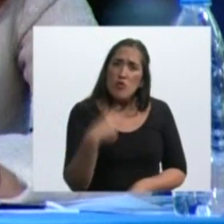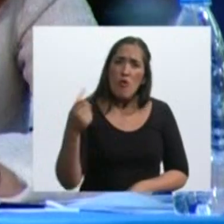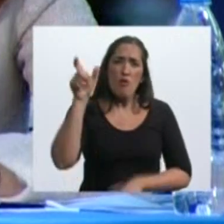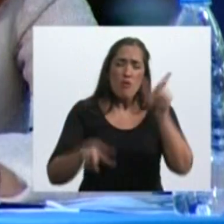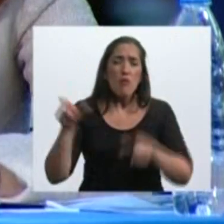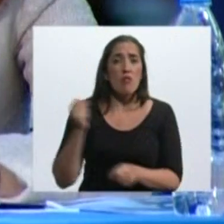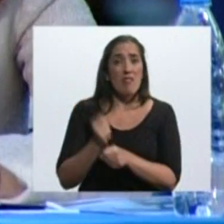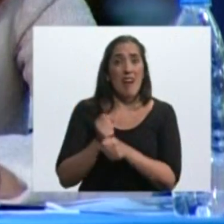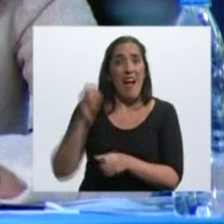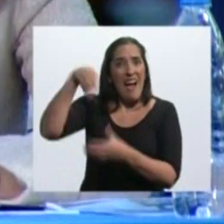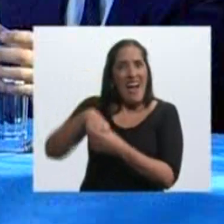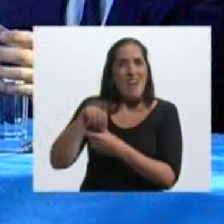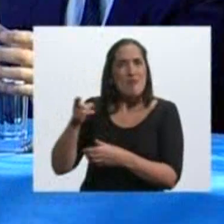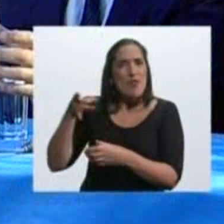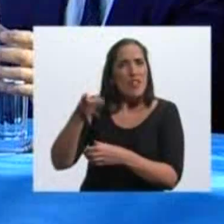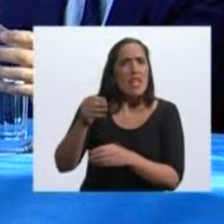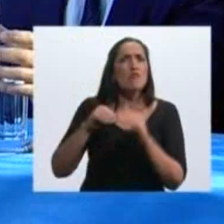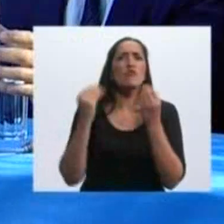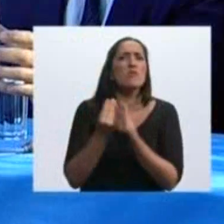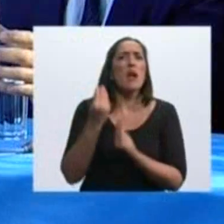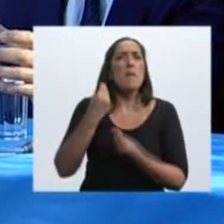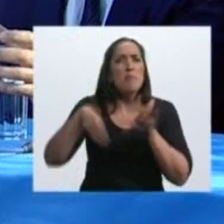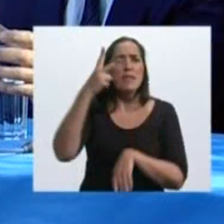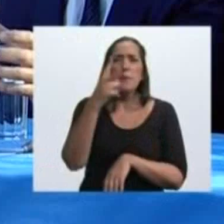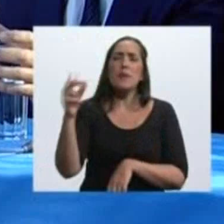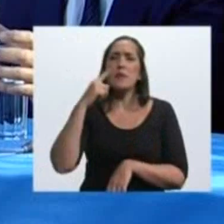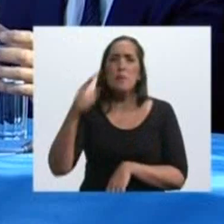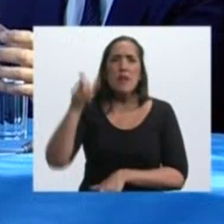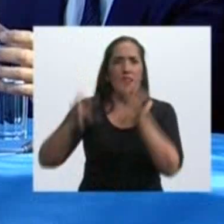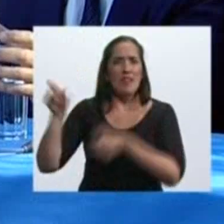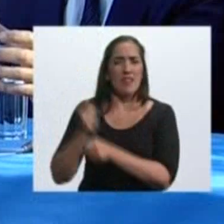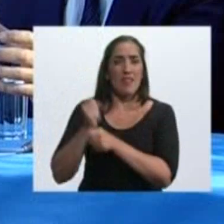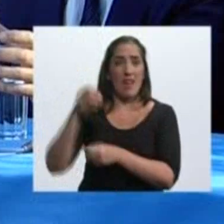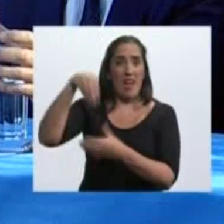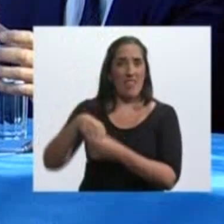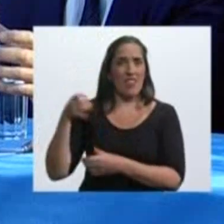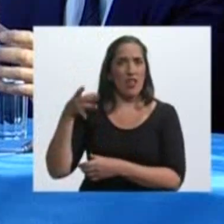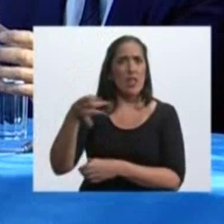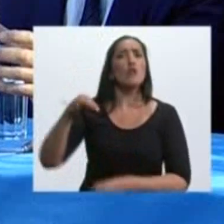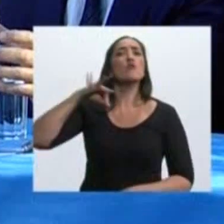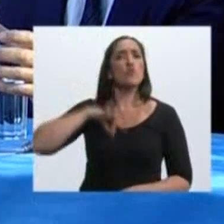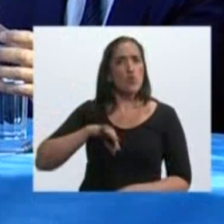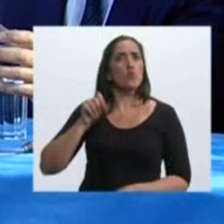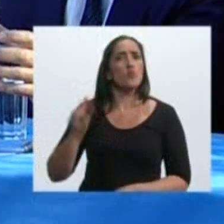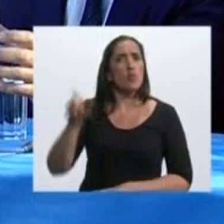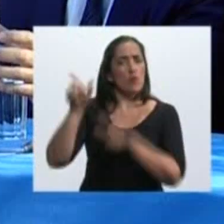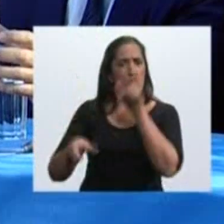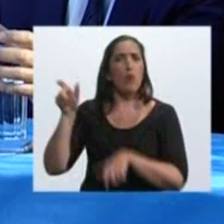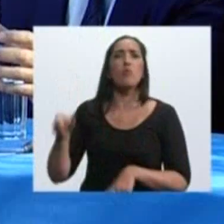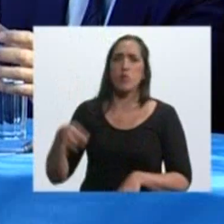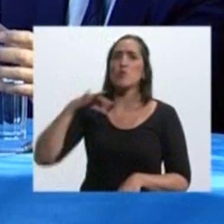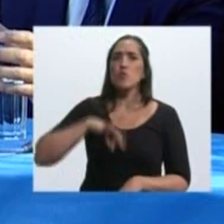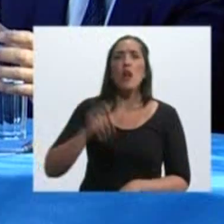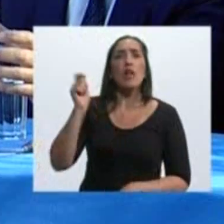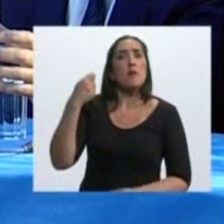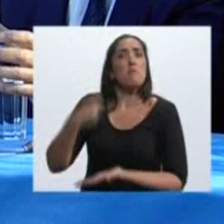este ferrocarril, son más de 20.000 los trabajadores ferroviarios cuyos sueldos también son